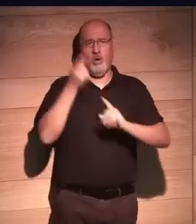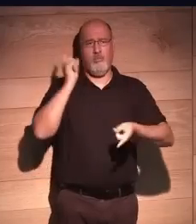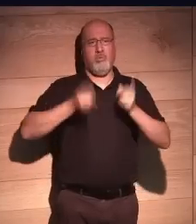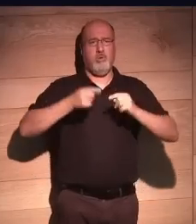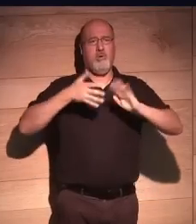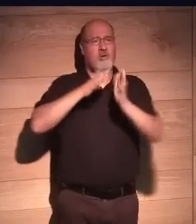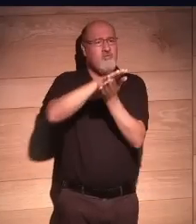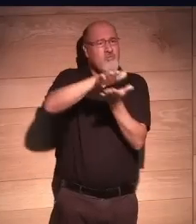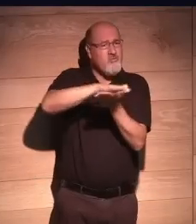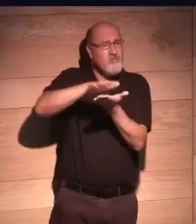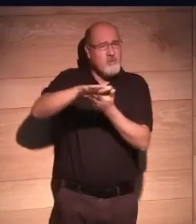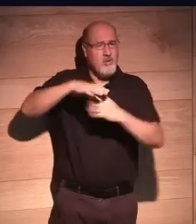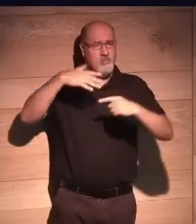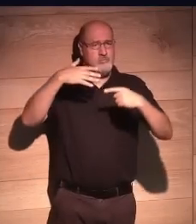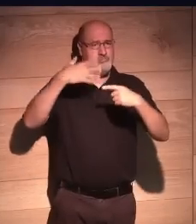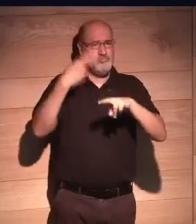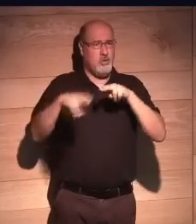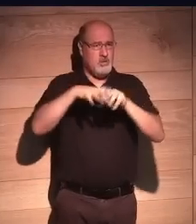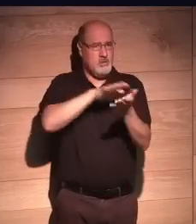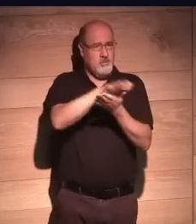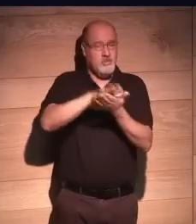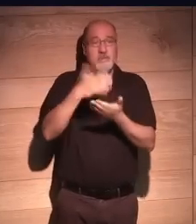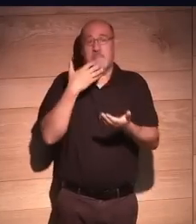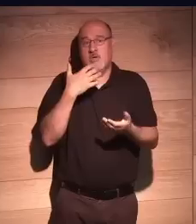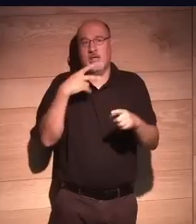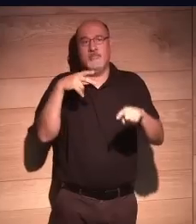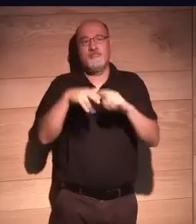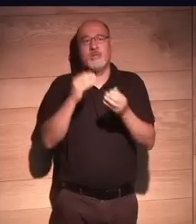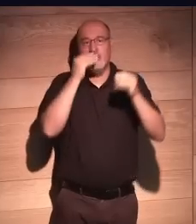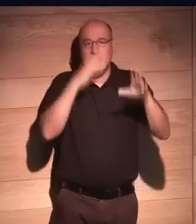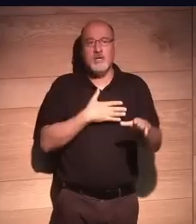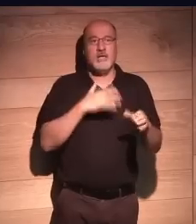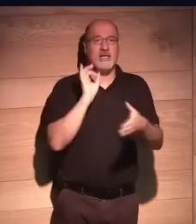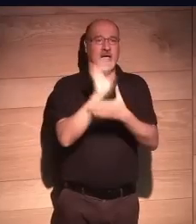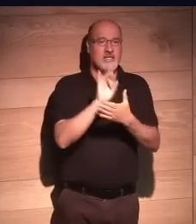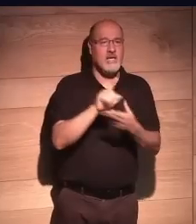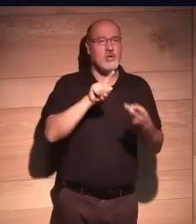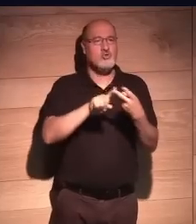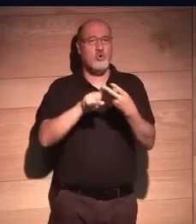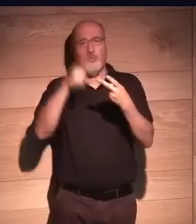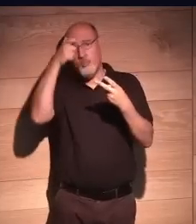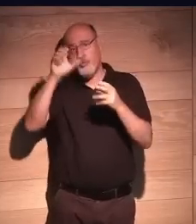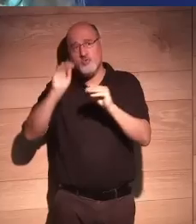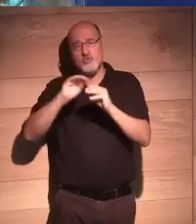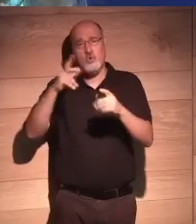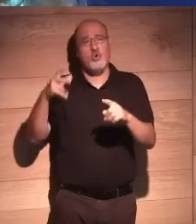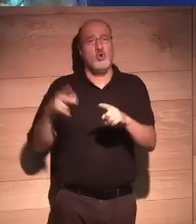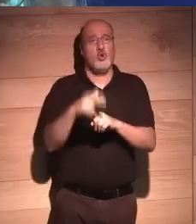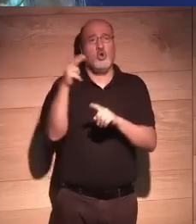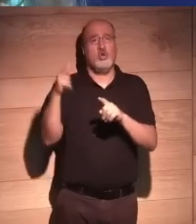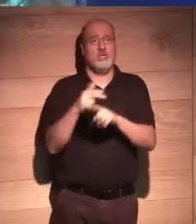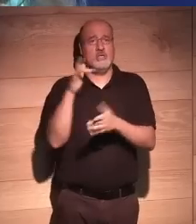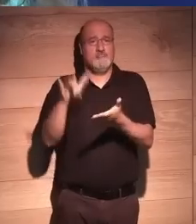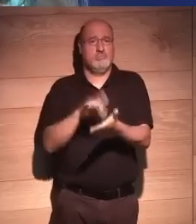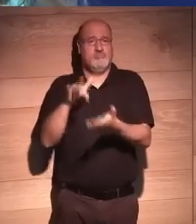y dura, y además eran buenos programas. Incluso las crónicas del cartero, crónicas de un pueblo, estaban muy bien hechas,